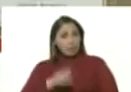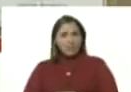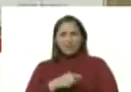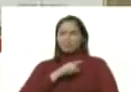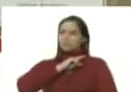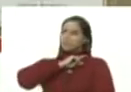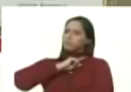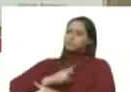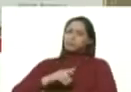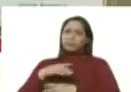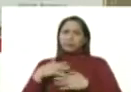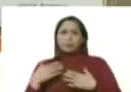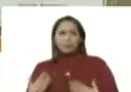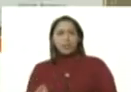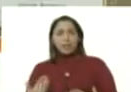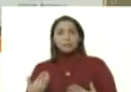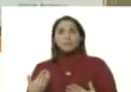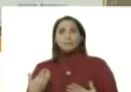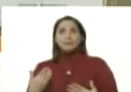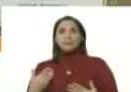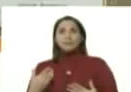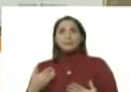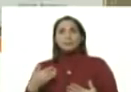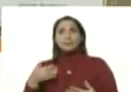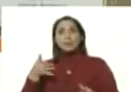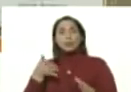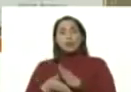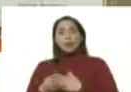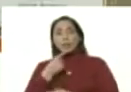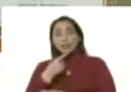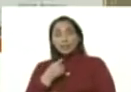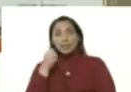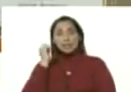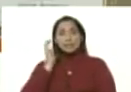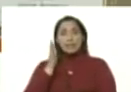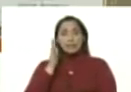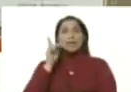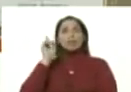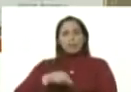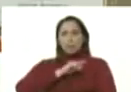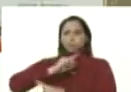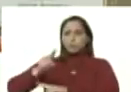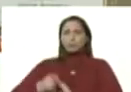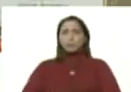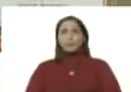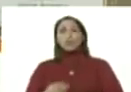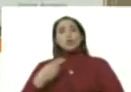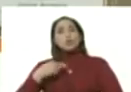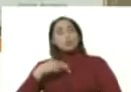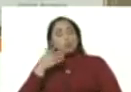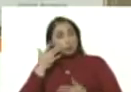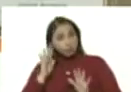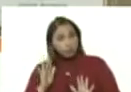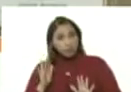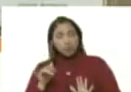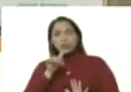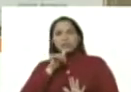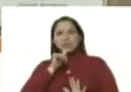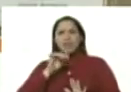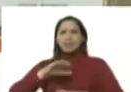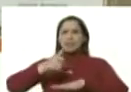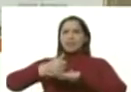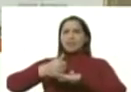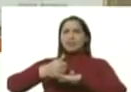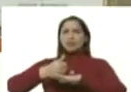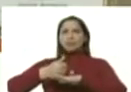denunciamos. Y en nuestro discurso en la Asamblea, hemos de decirlo así, también denunciamos. Que por cierto, quien dirigía la Asamblea, un